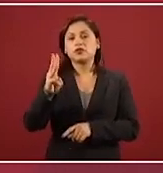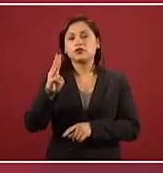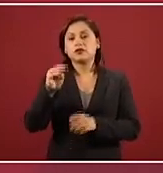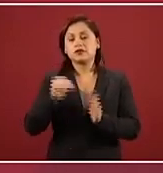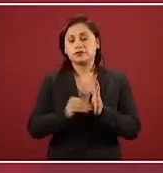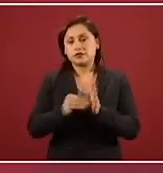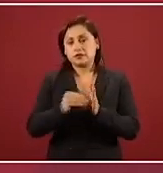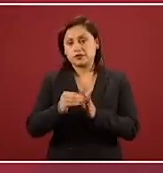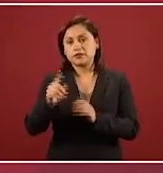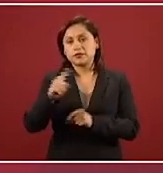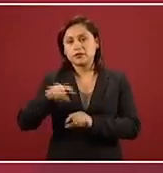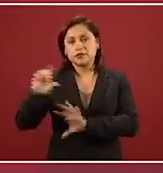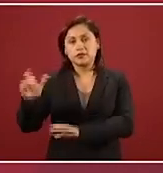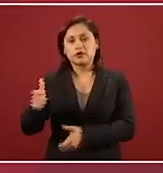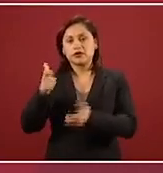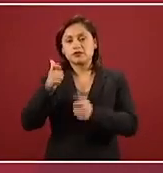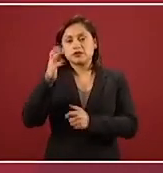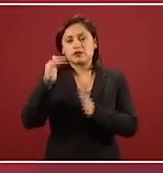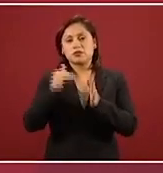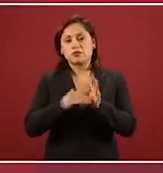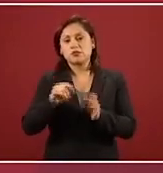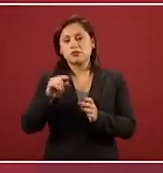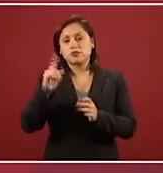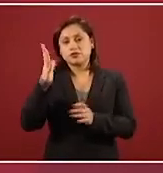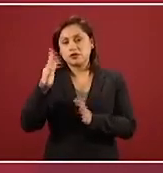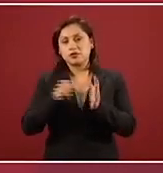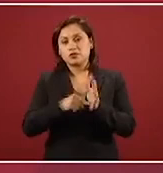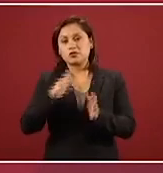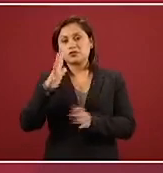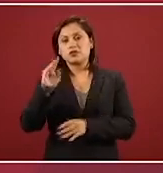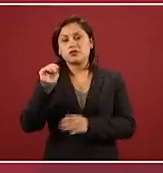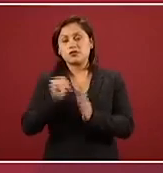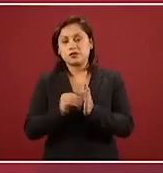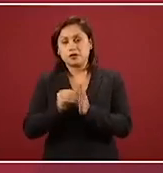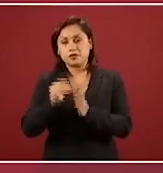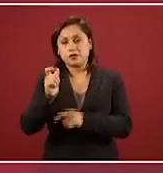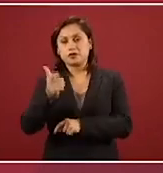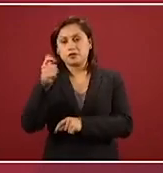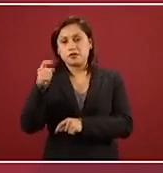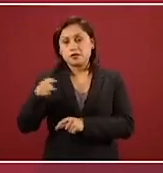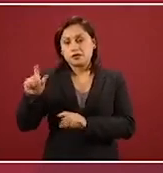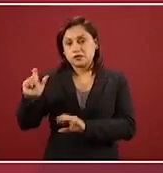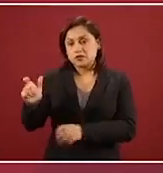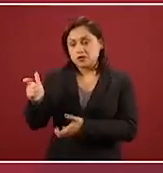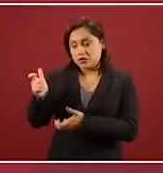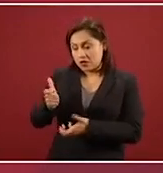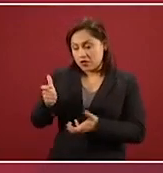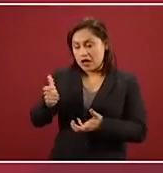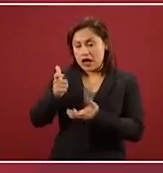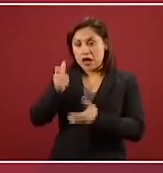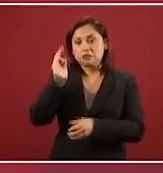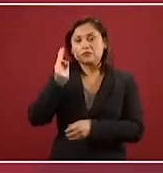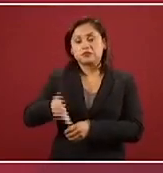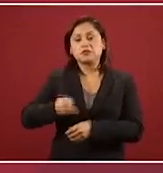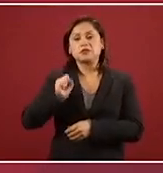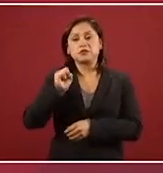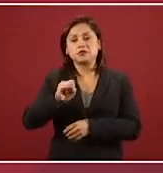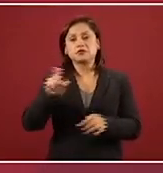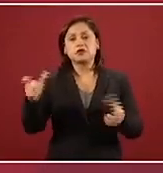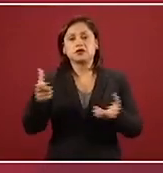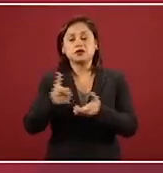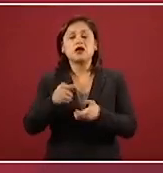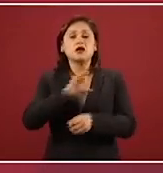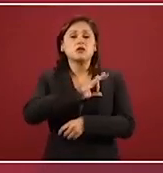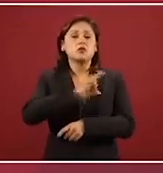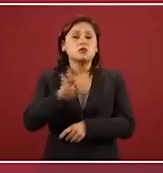1.5 billones de pesos, que es lo que aprobó la asamblea y que creemos que es un signo positivo, y todo bajo una